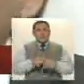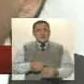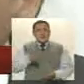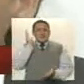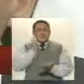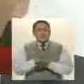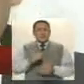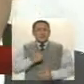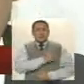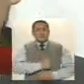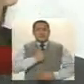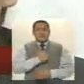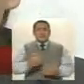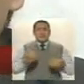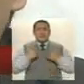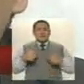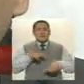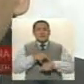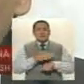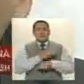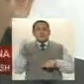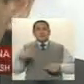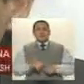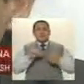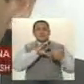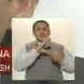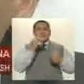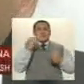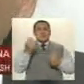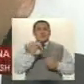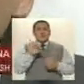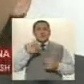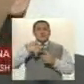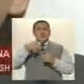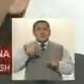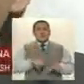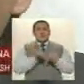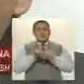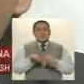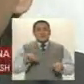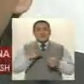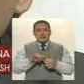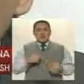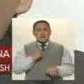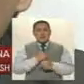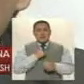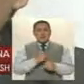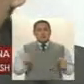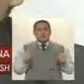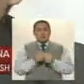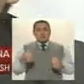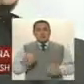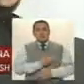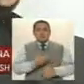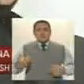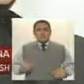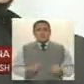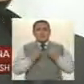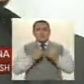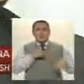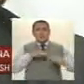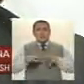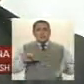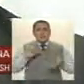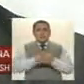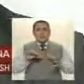sanciones lamentablemente tienen un límite de 600 UITs. Justamente estamos trabajando con el gobierno para hacer